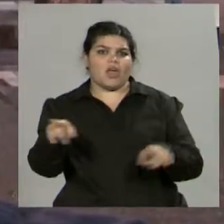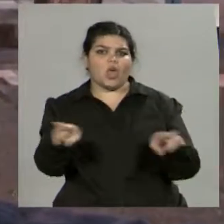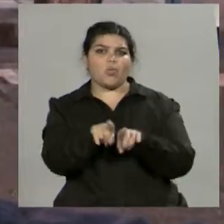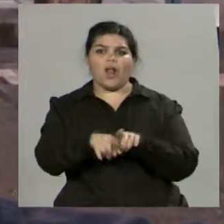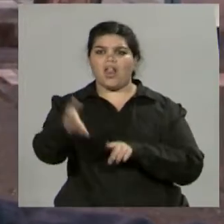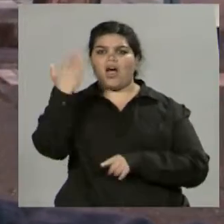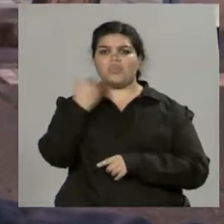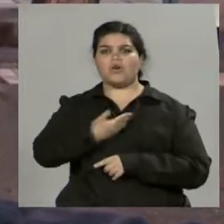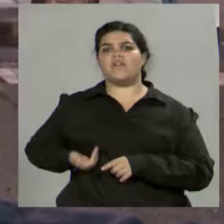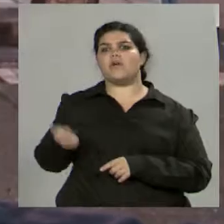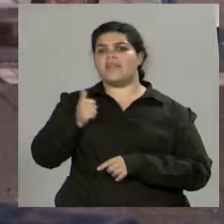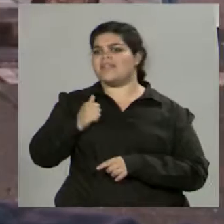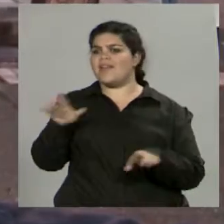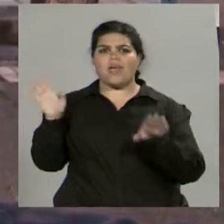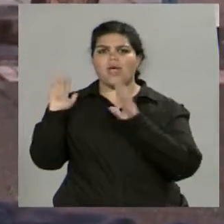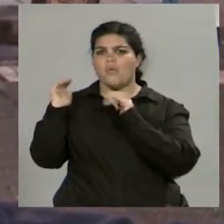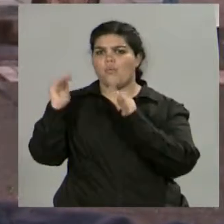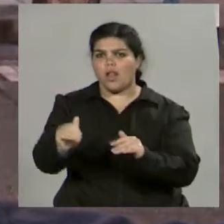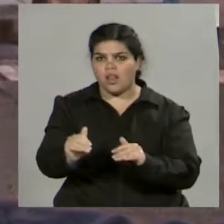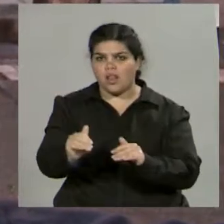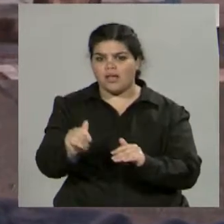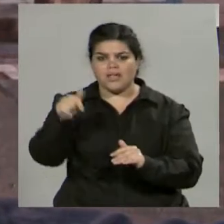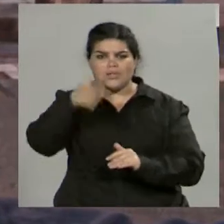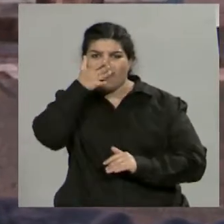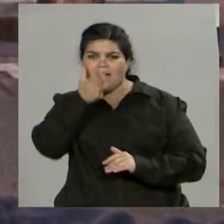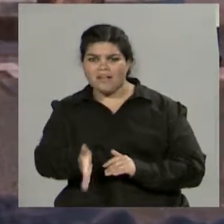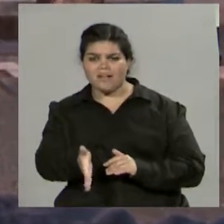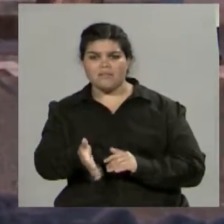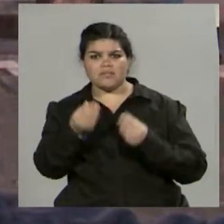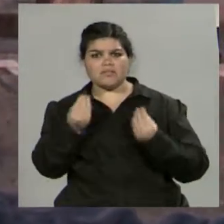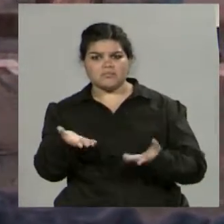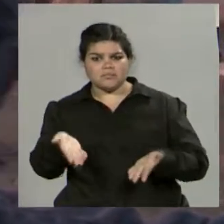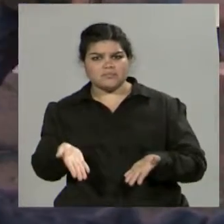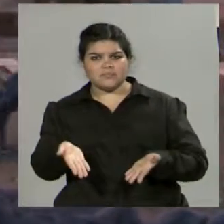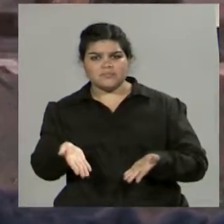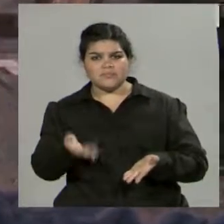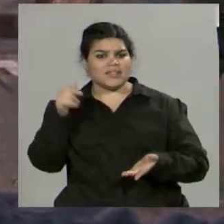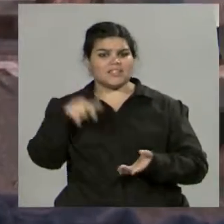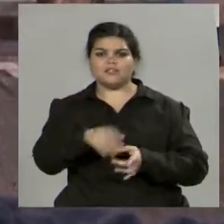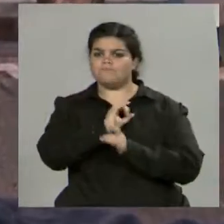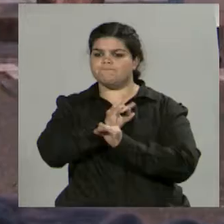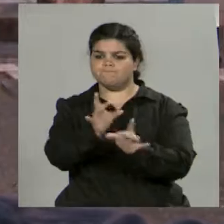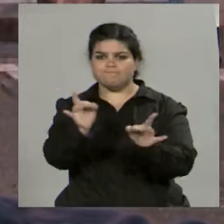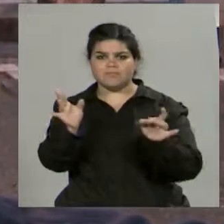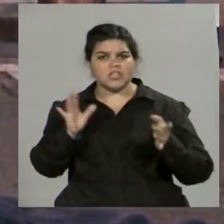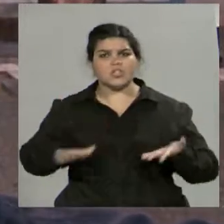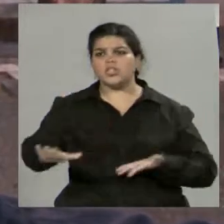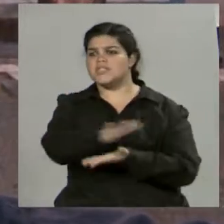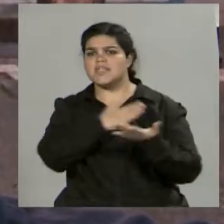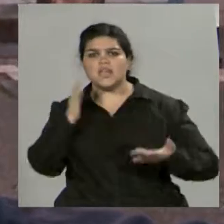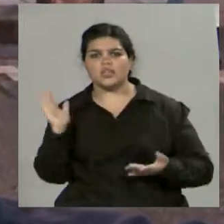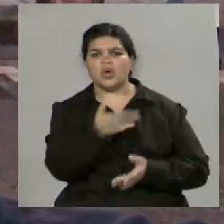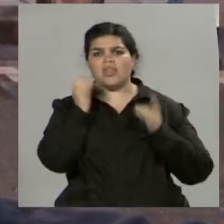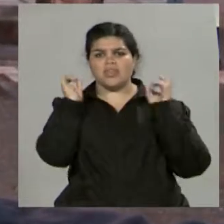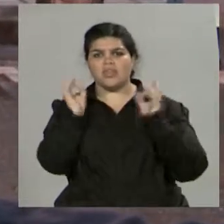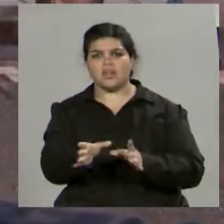militar. Entonces, el hecho es gravísimo y debería generar el repudio de toda la sociedad. Tan grave como